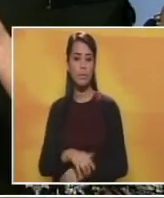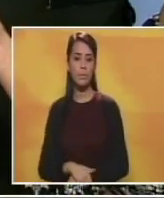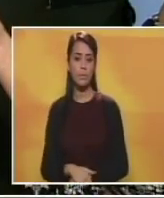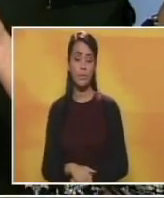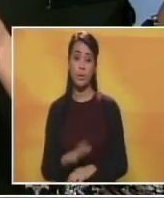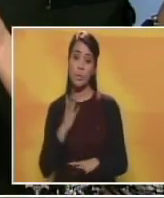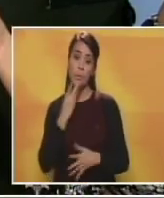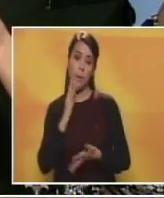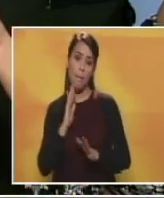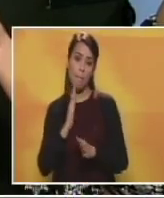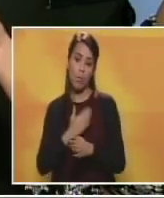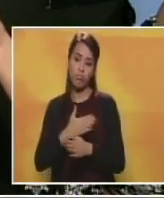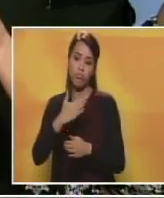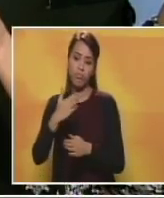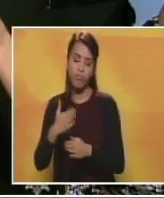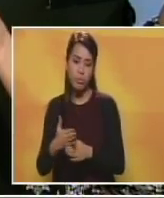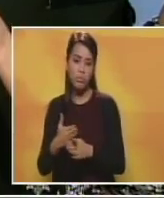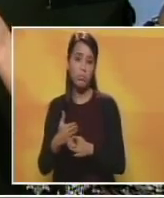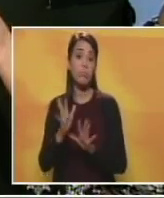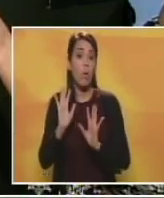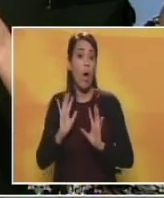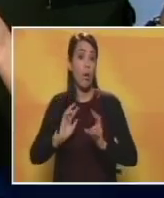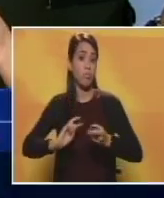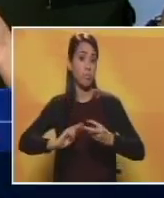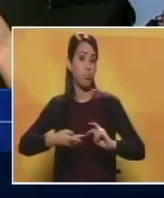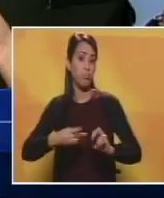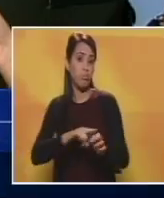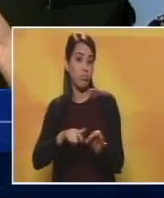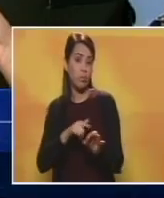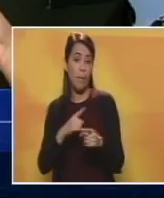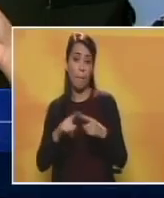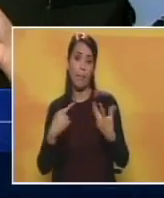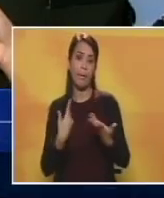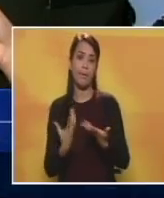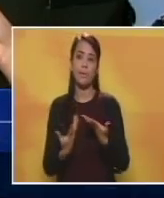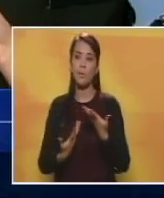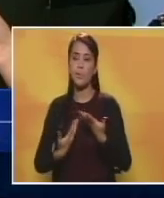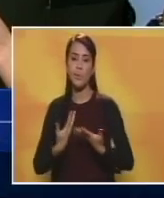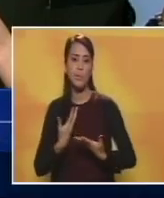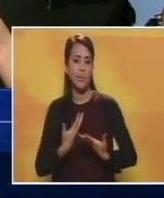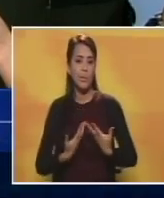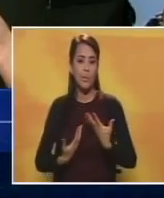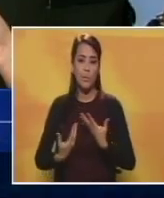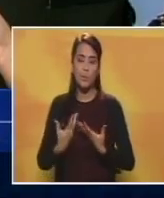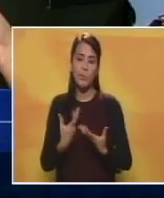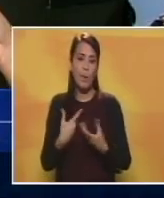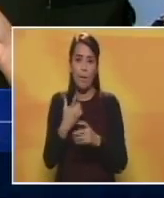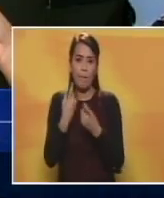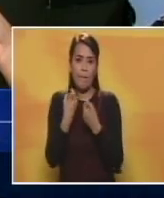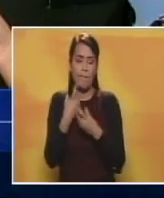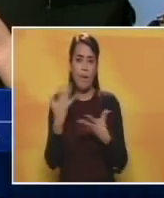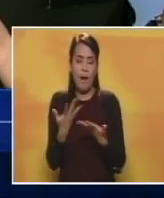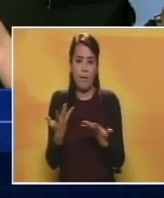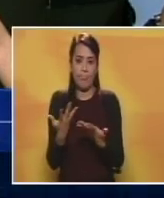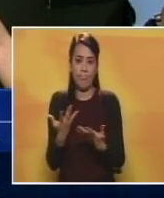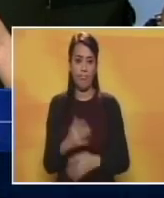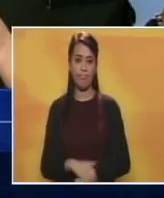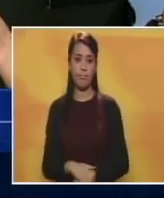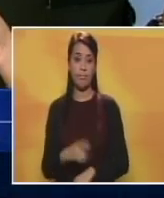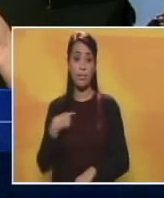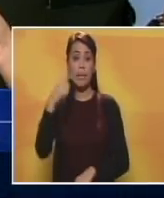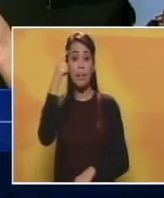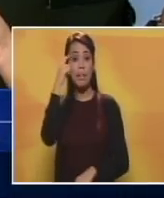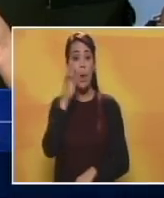que posponer, pues se tendrá que posponer la reconversión. Pero no podemos estar en ese estado de zozobra, ¿verdad? Faltando efectivo para todo y que llegue el